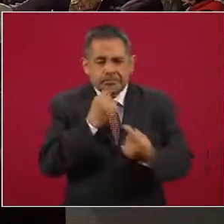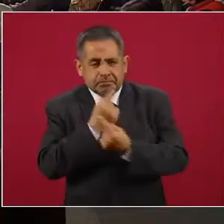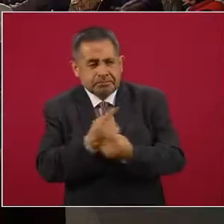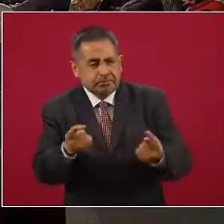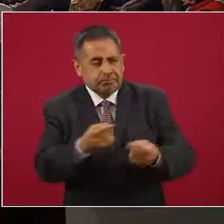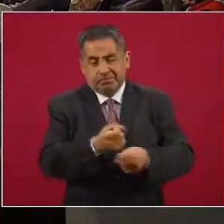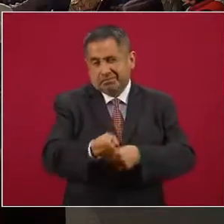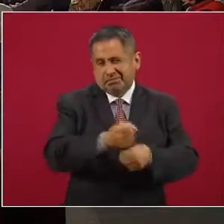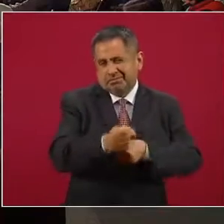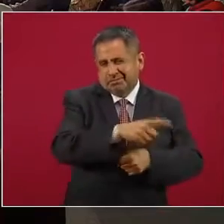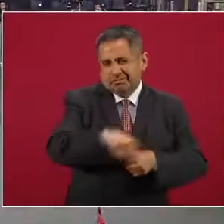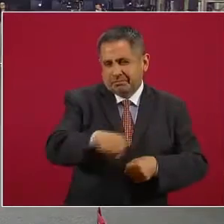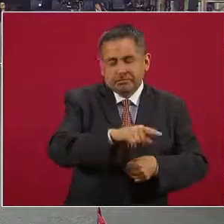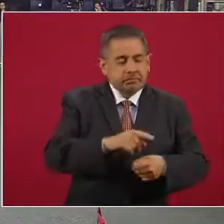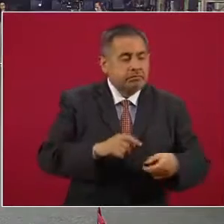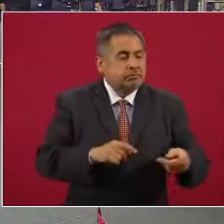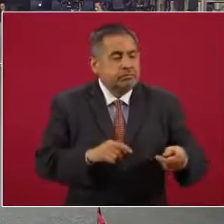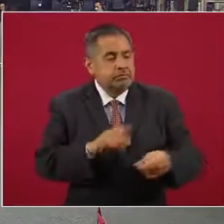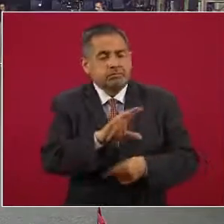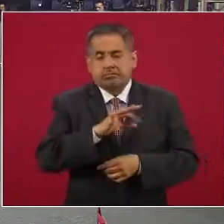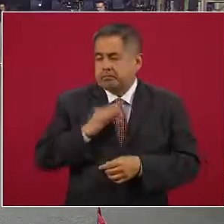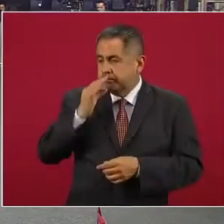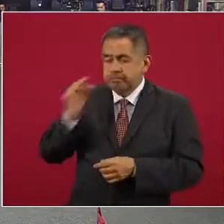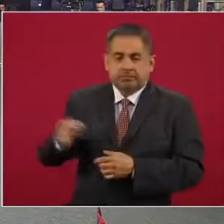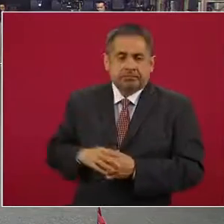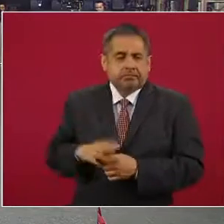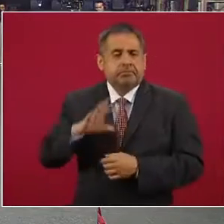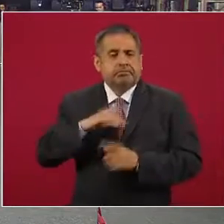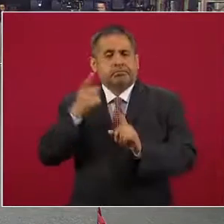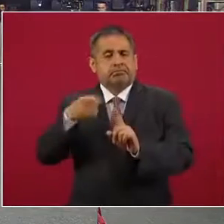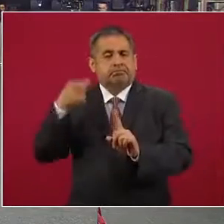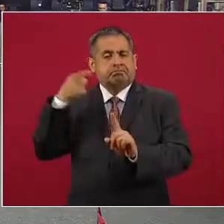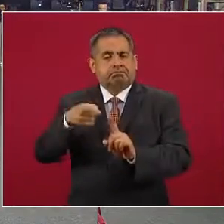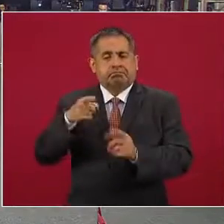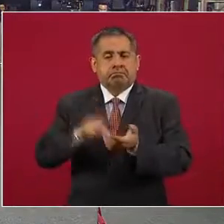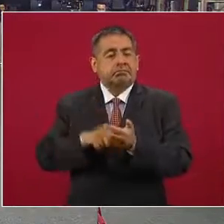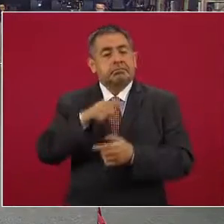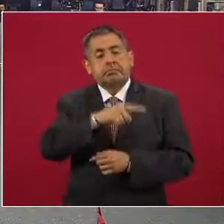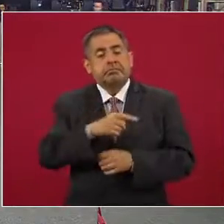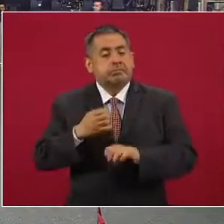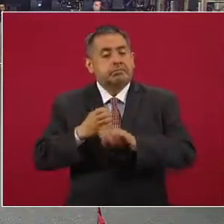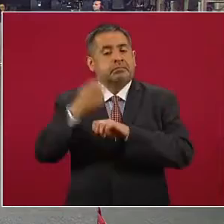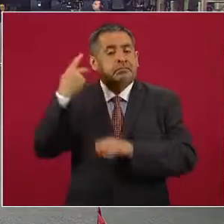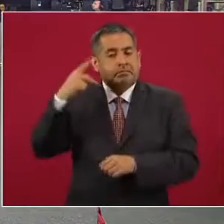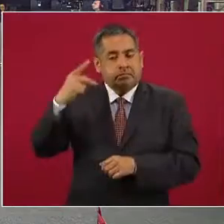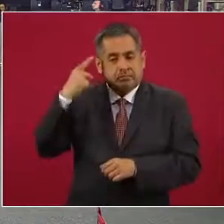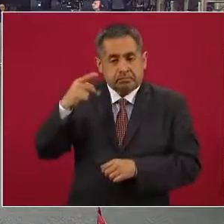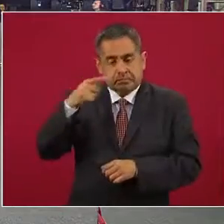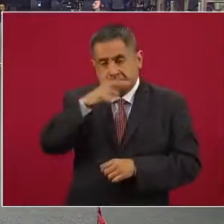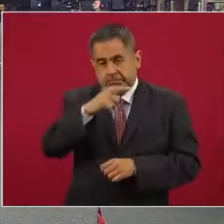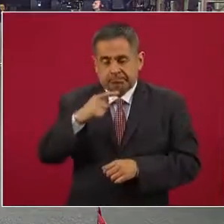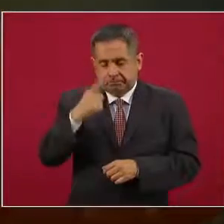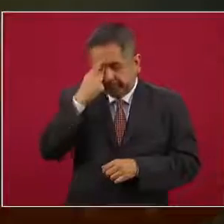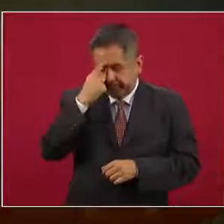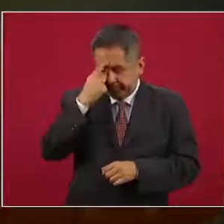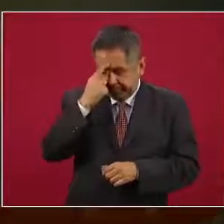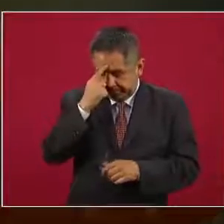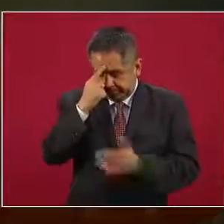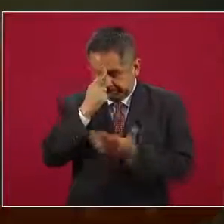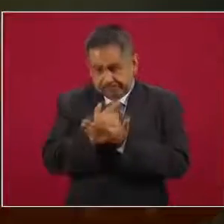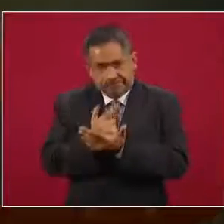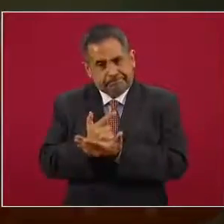están siendo violentadas. Y hay un caso particular en el estado de Puebla que nos parece gravísimo,